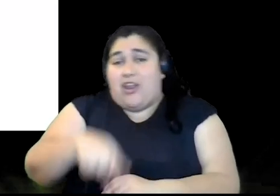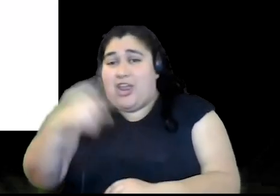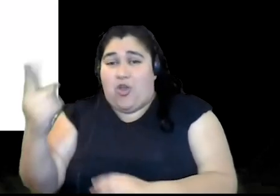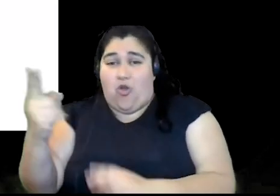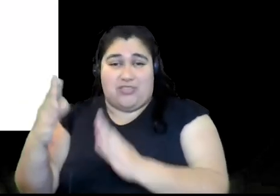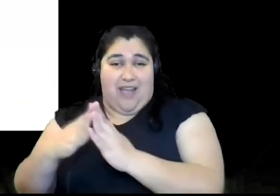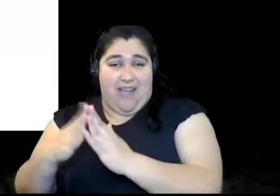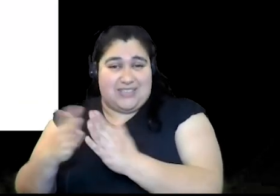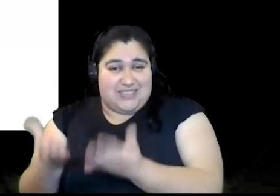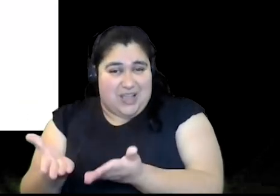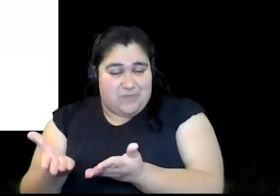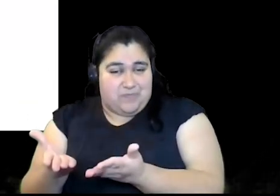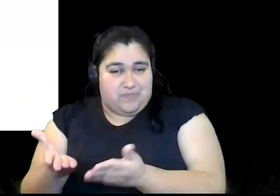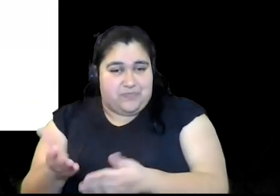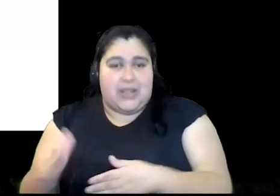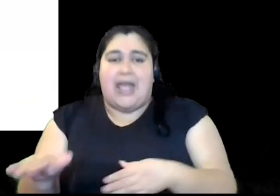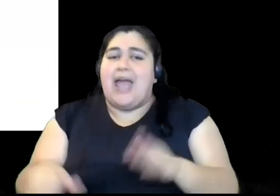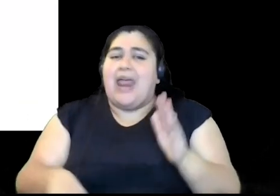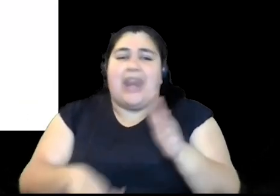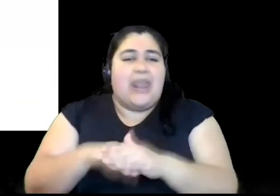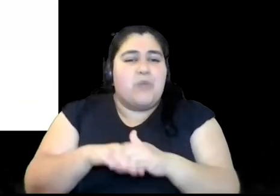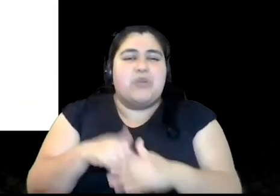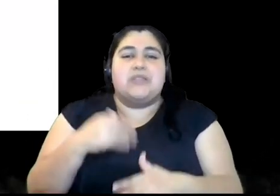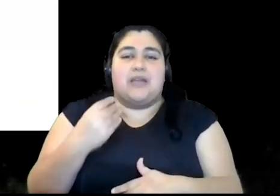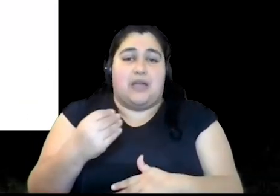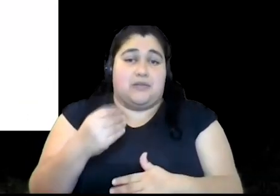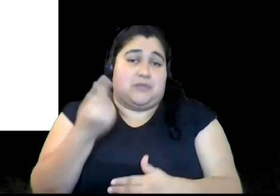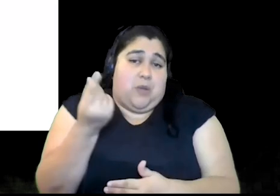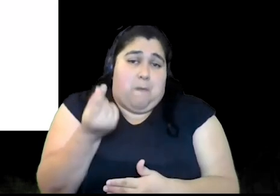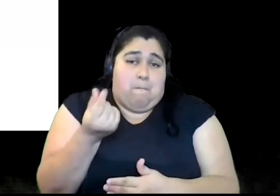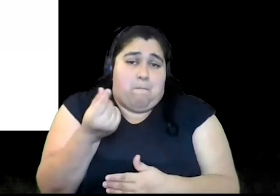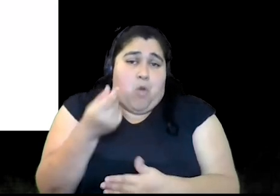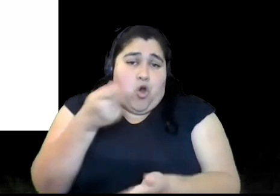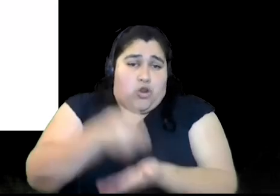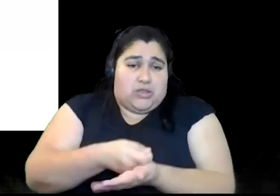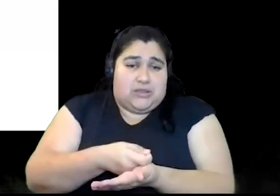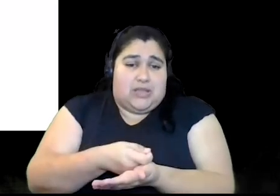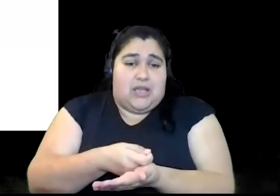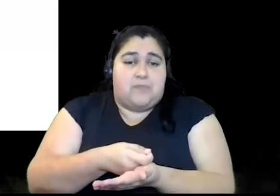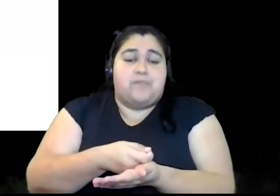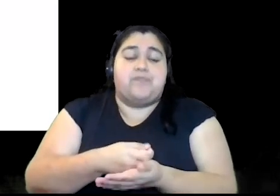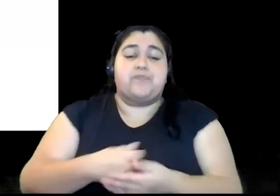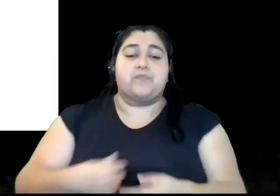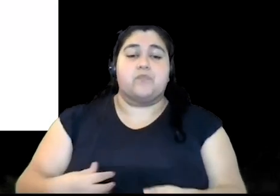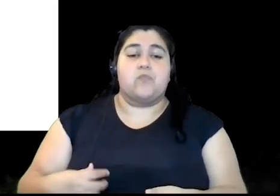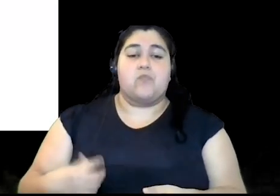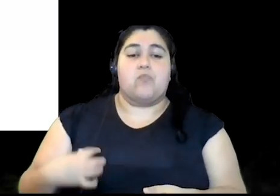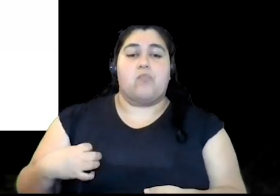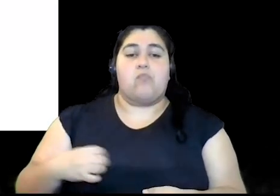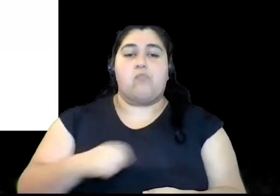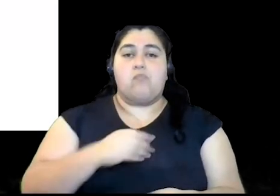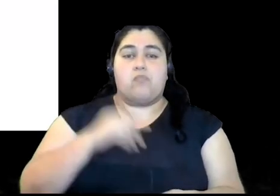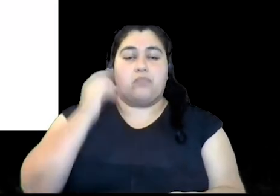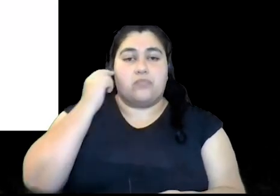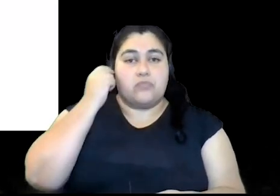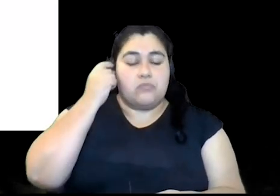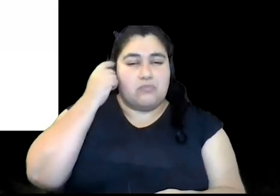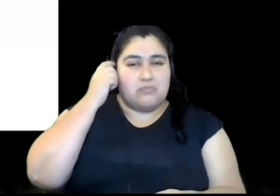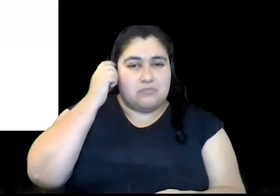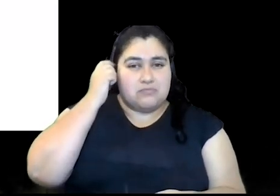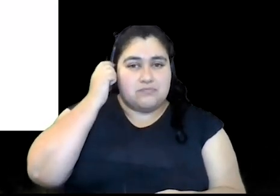inmueble. Límite, el importe de ganancia mínimo no imponible, y a partir